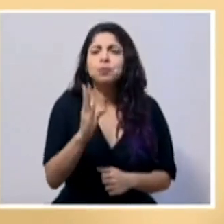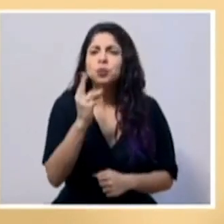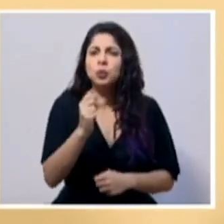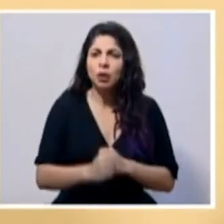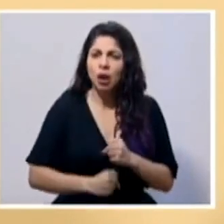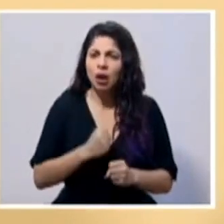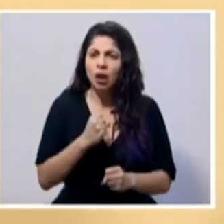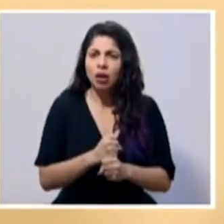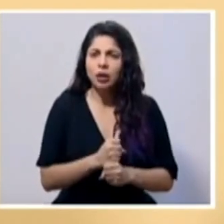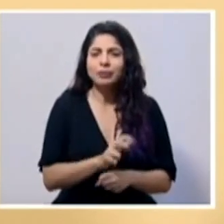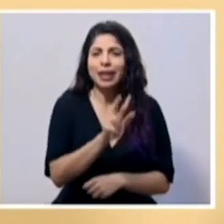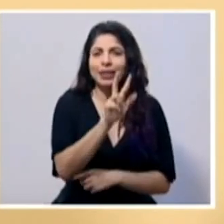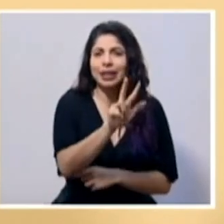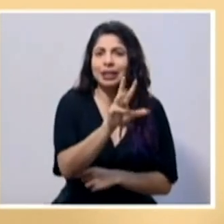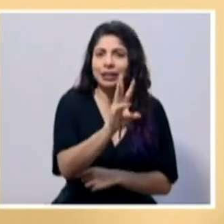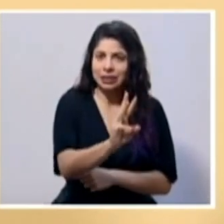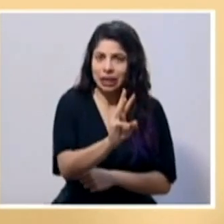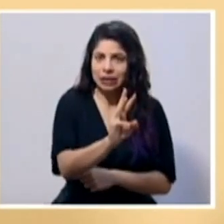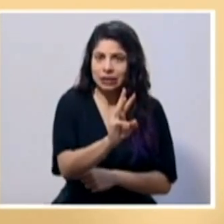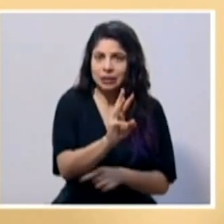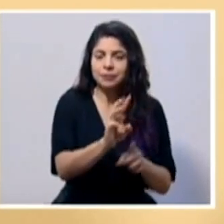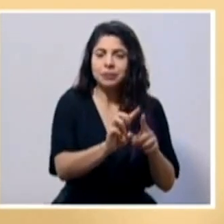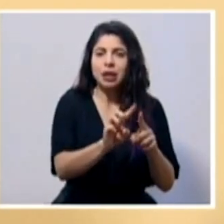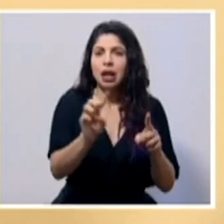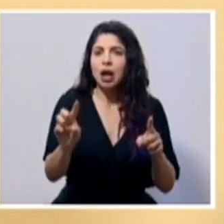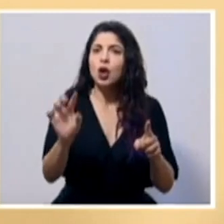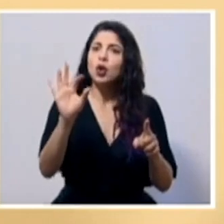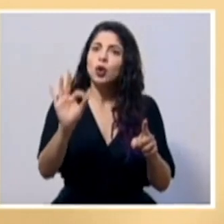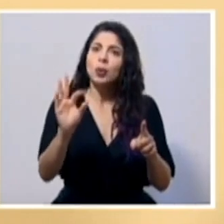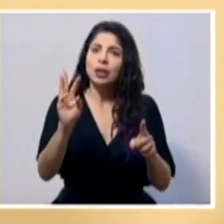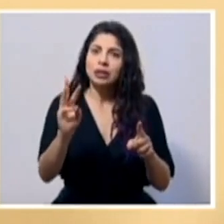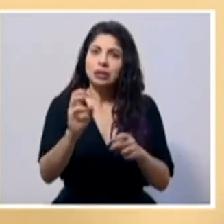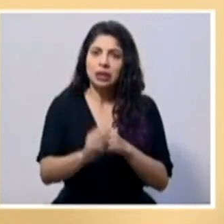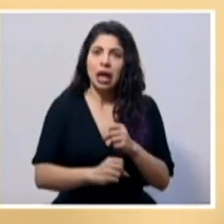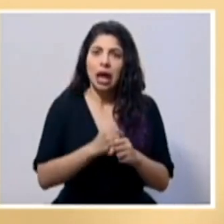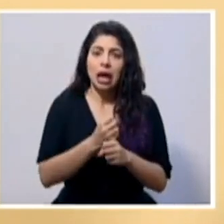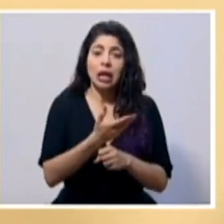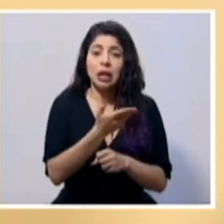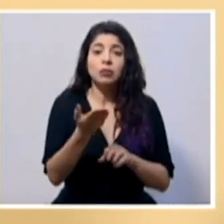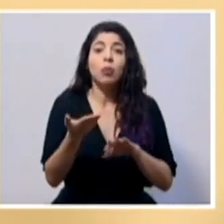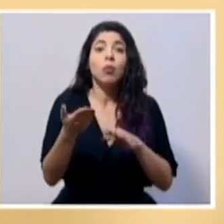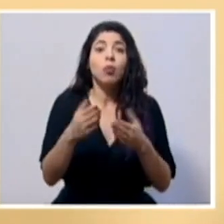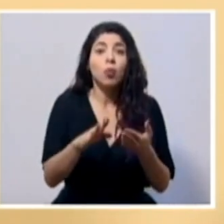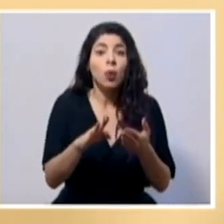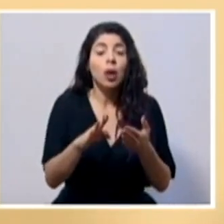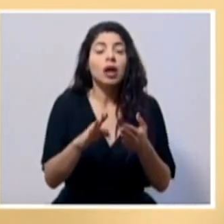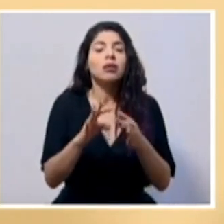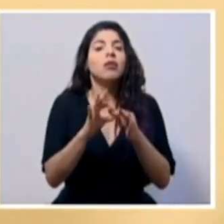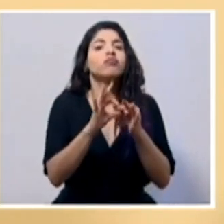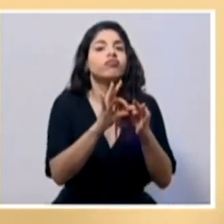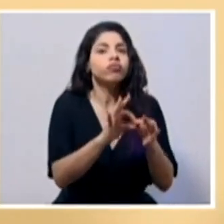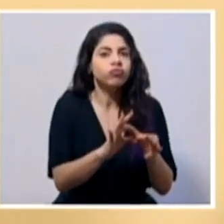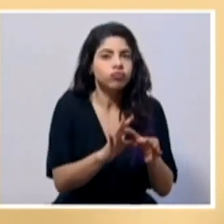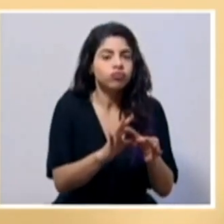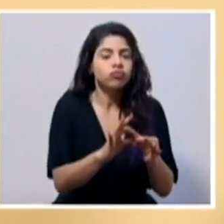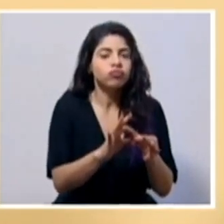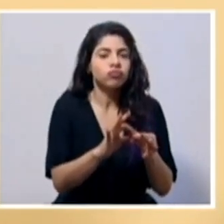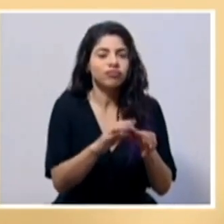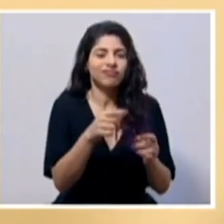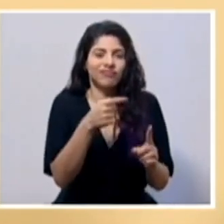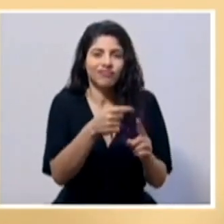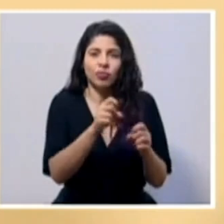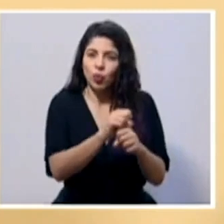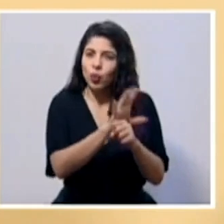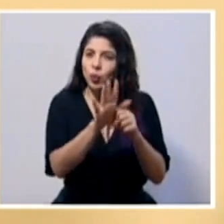edad va desde los 36 hasta los 96 años, fallecimientos relacionados con